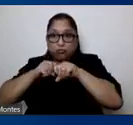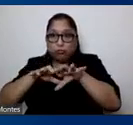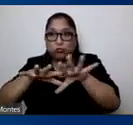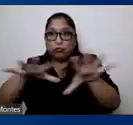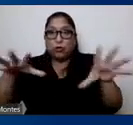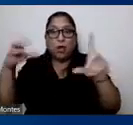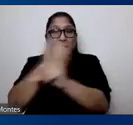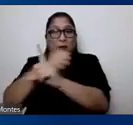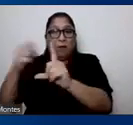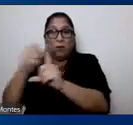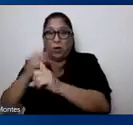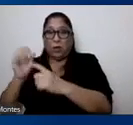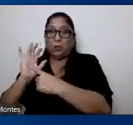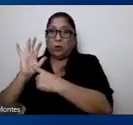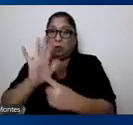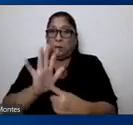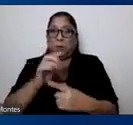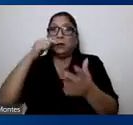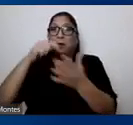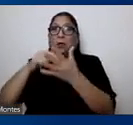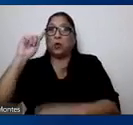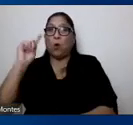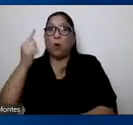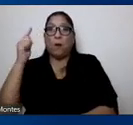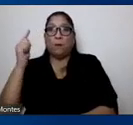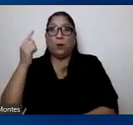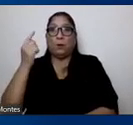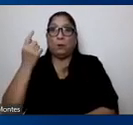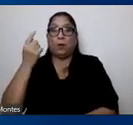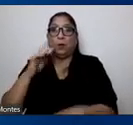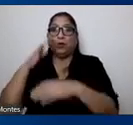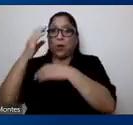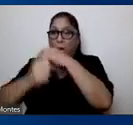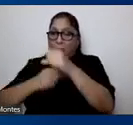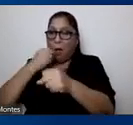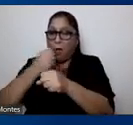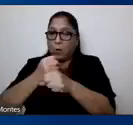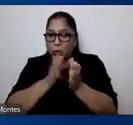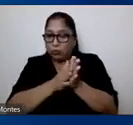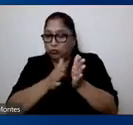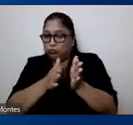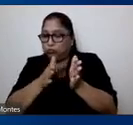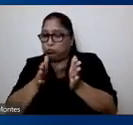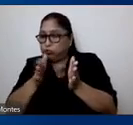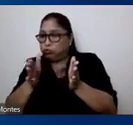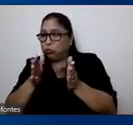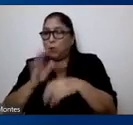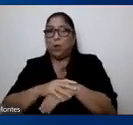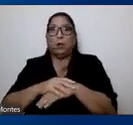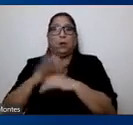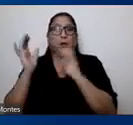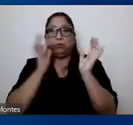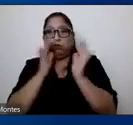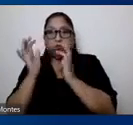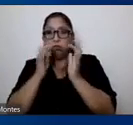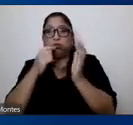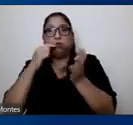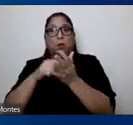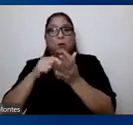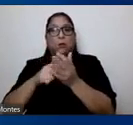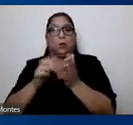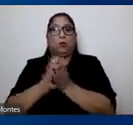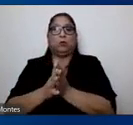nos representan estos primeros años del conflicto. Hasta aquí hemos pasado